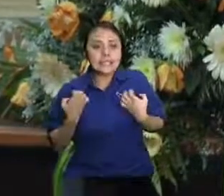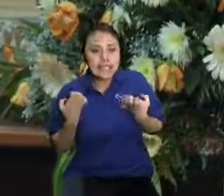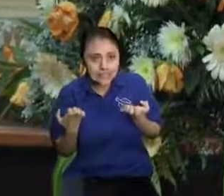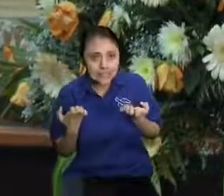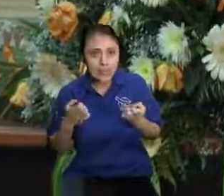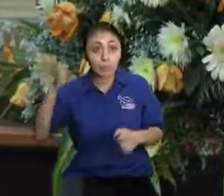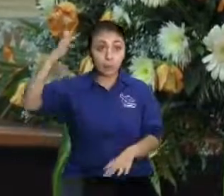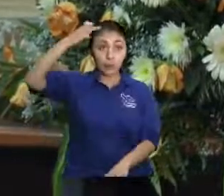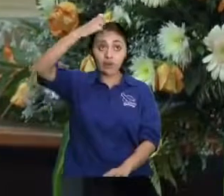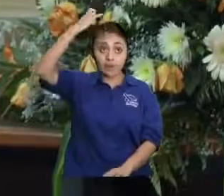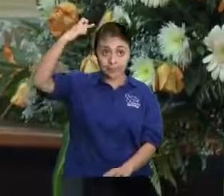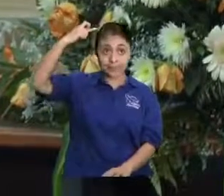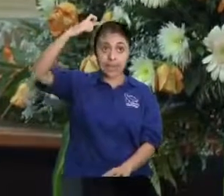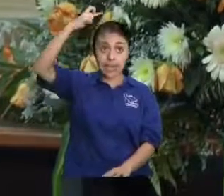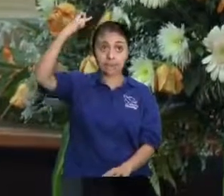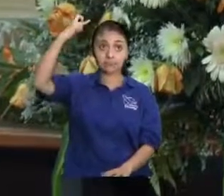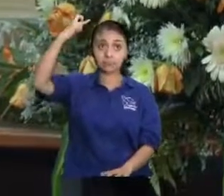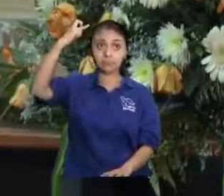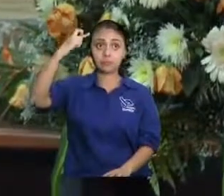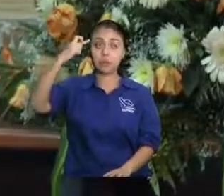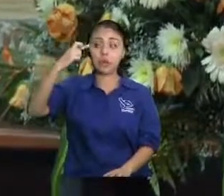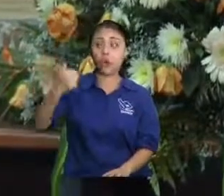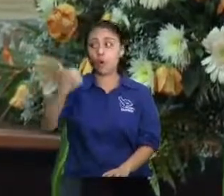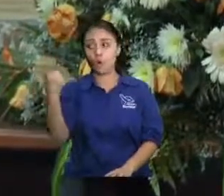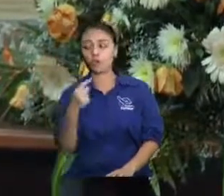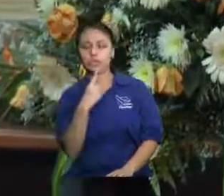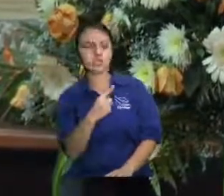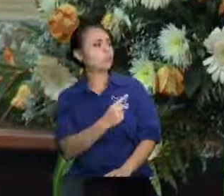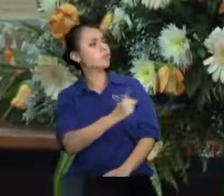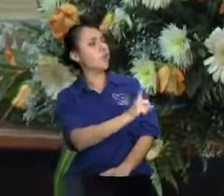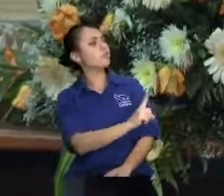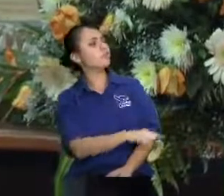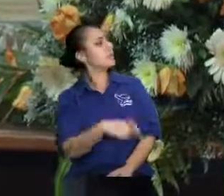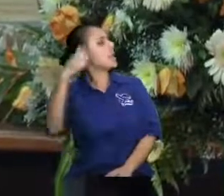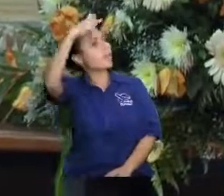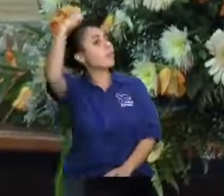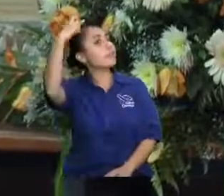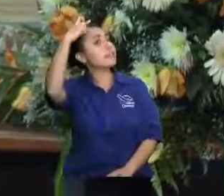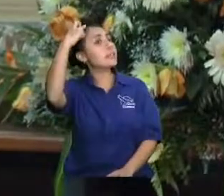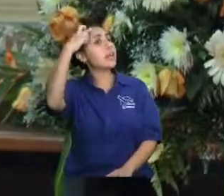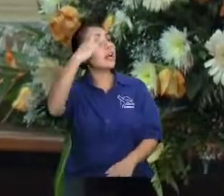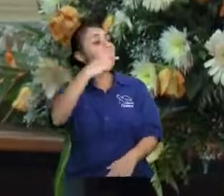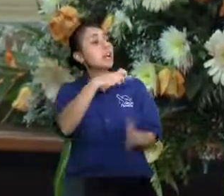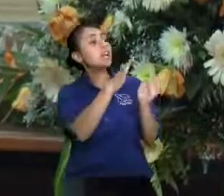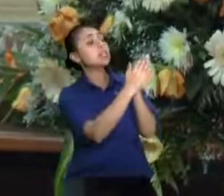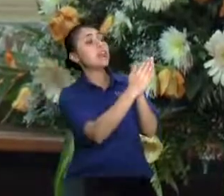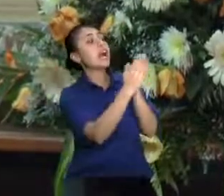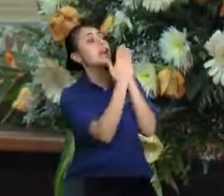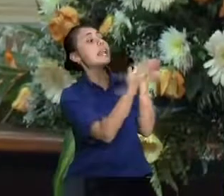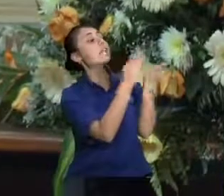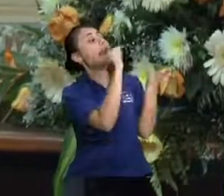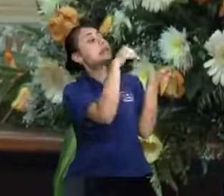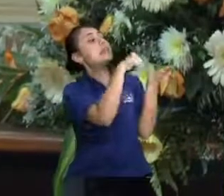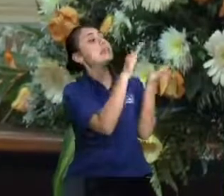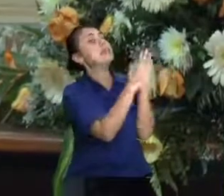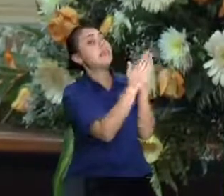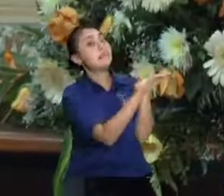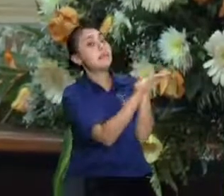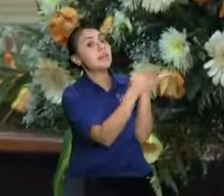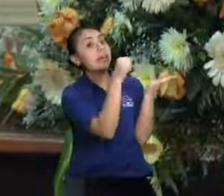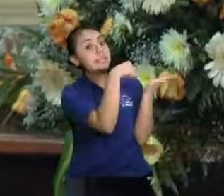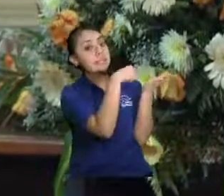interpretación de lenguas y de profecía, ellos dicen, no, la profecía está aquí. esto es la profecía, esto es.